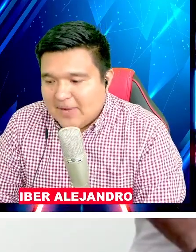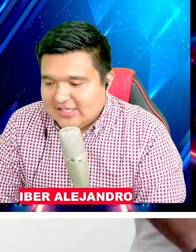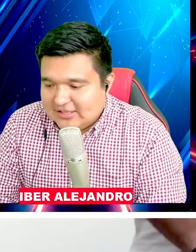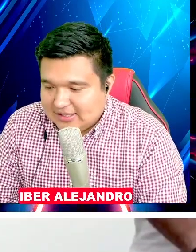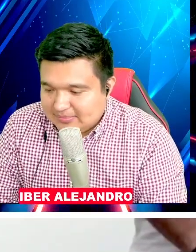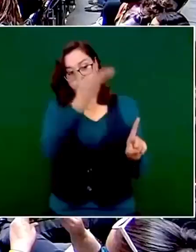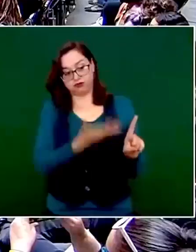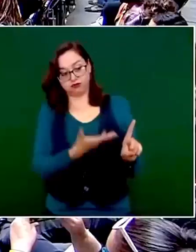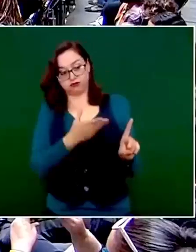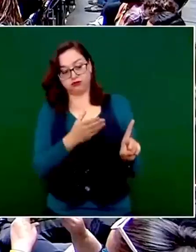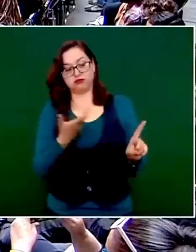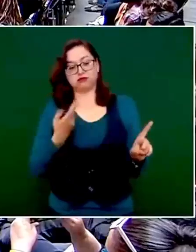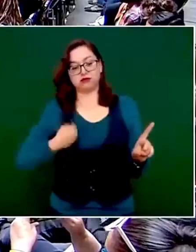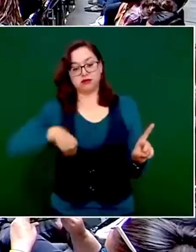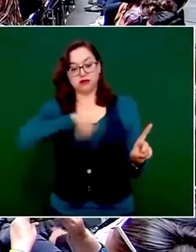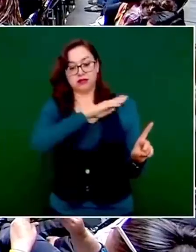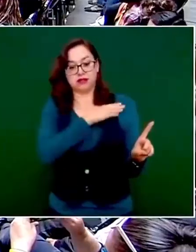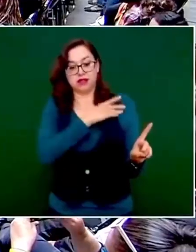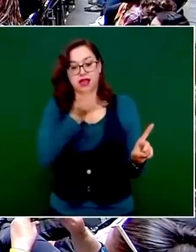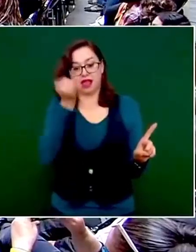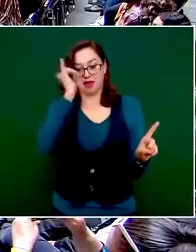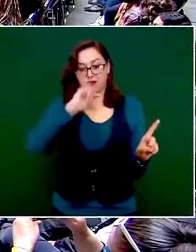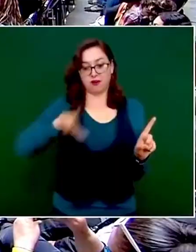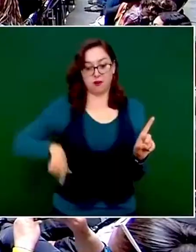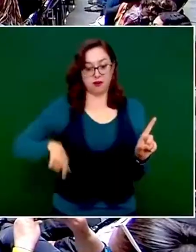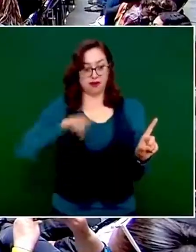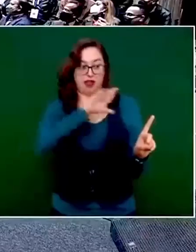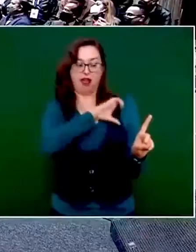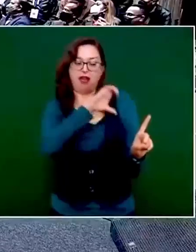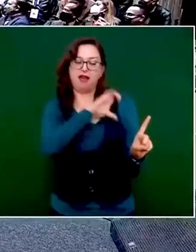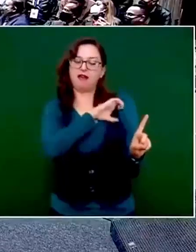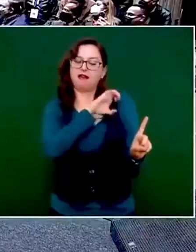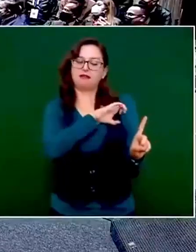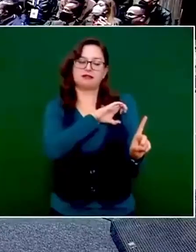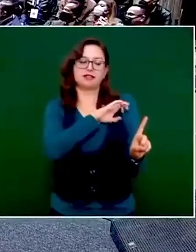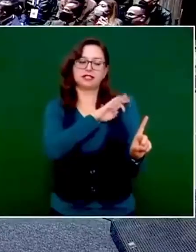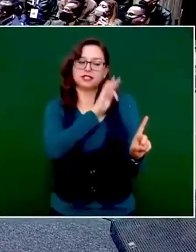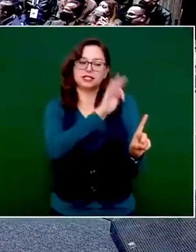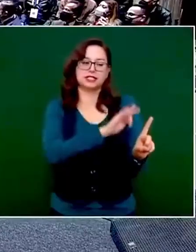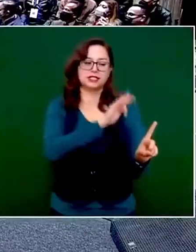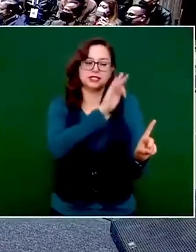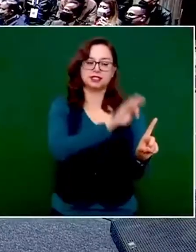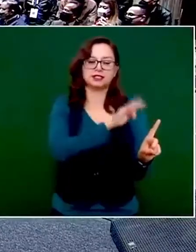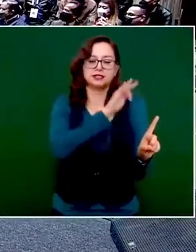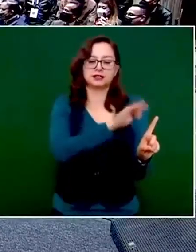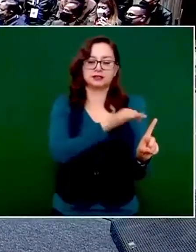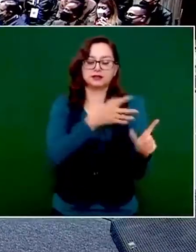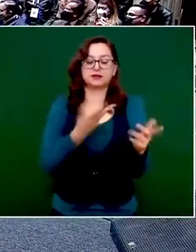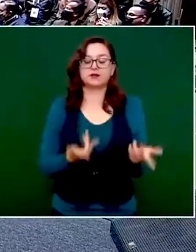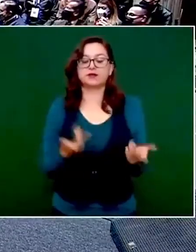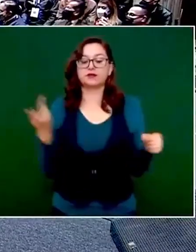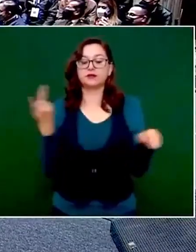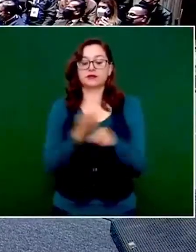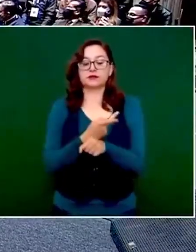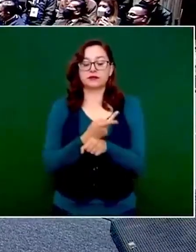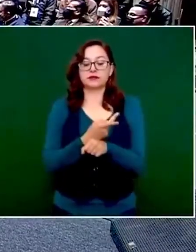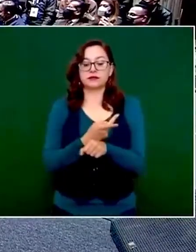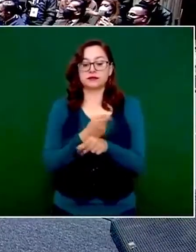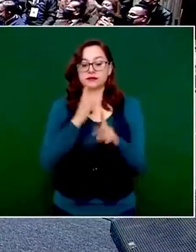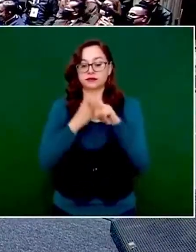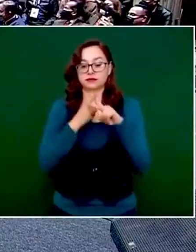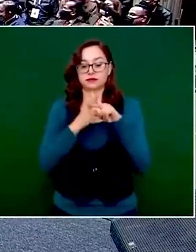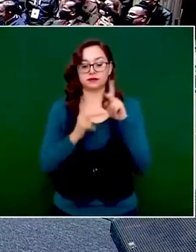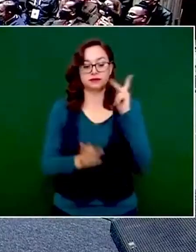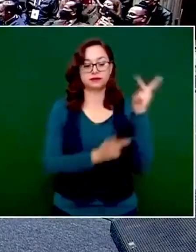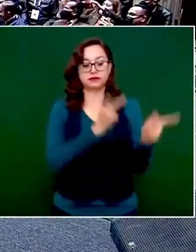mañanera. Jefe de gobierno, usted pierde las encuestas porque en el imaginario